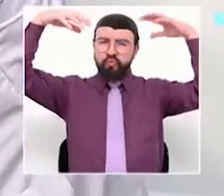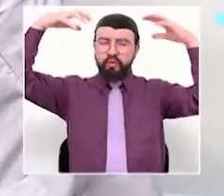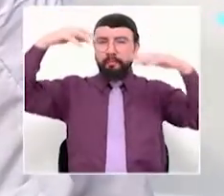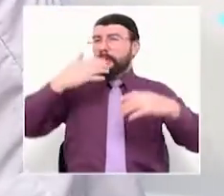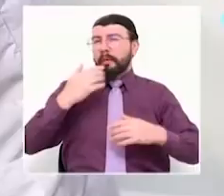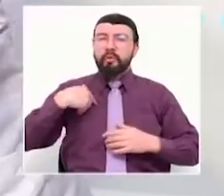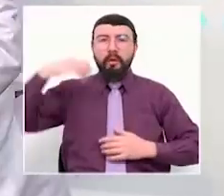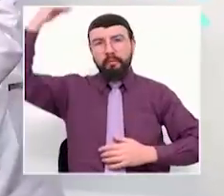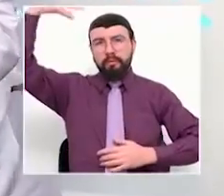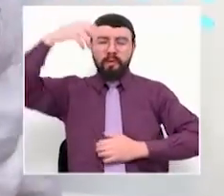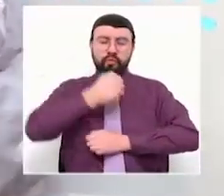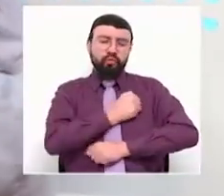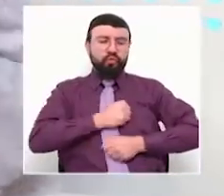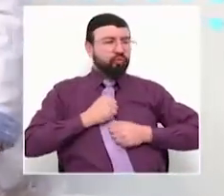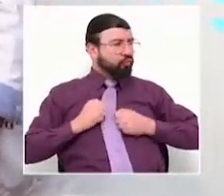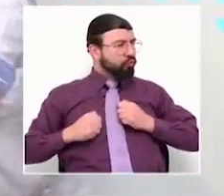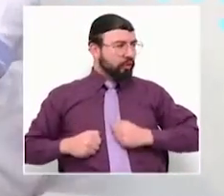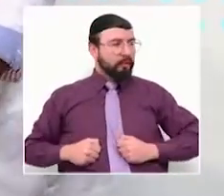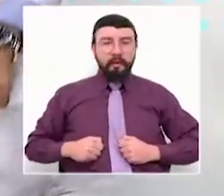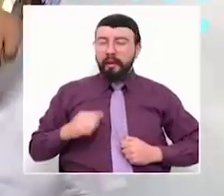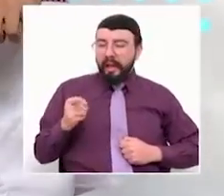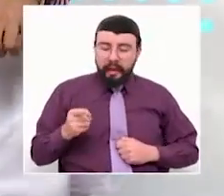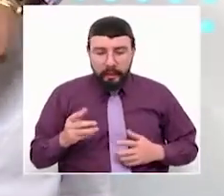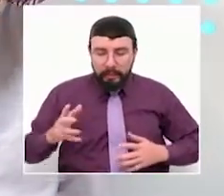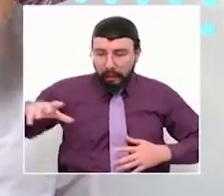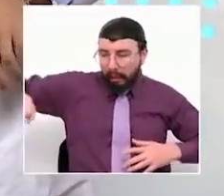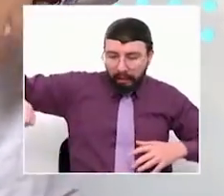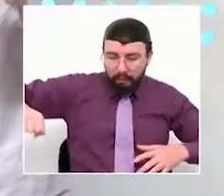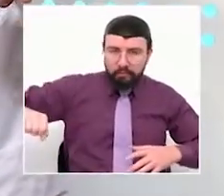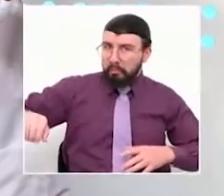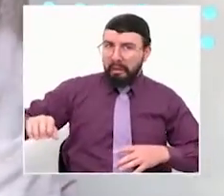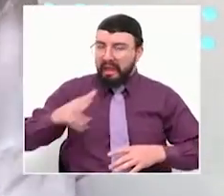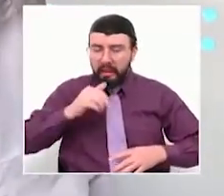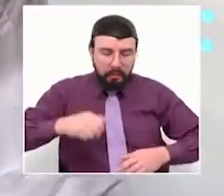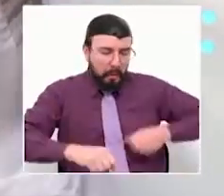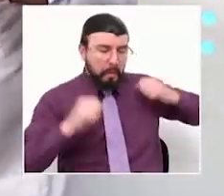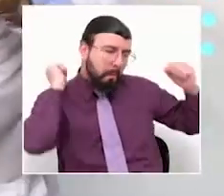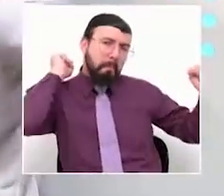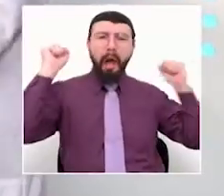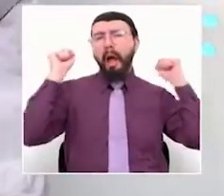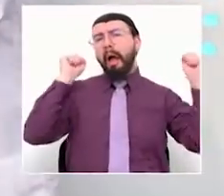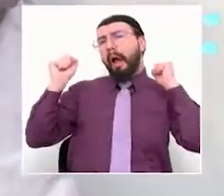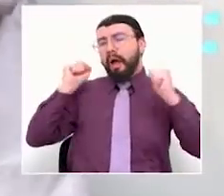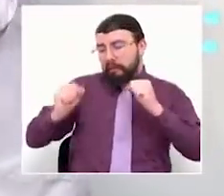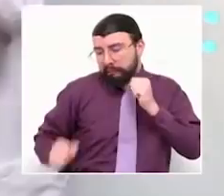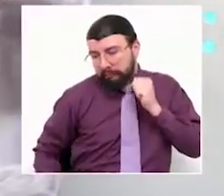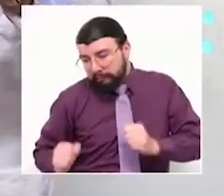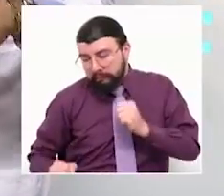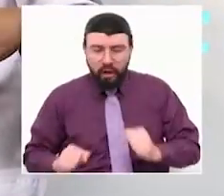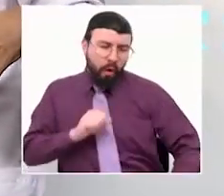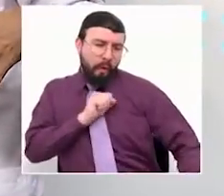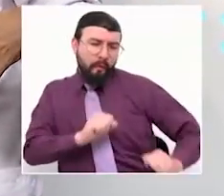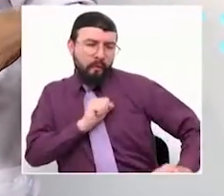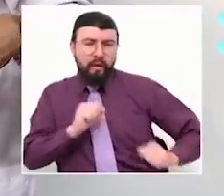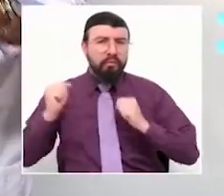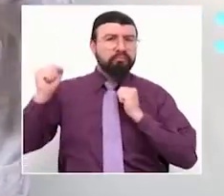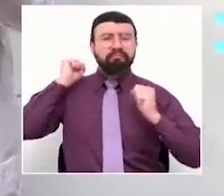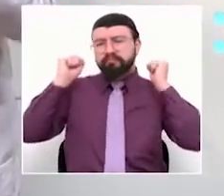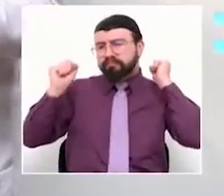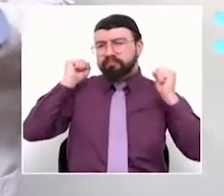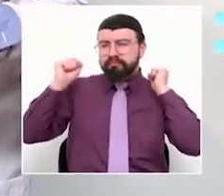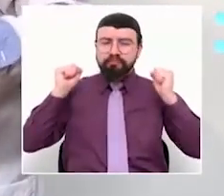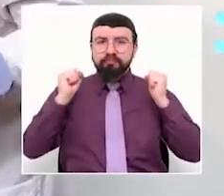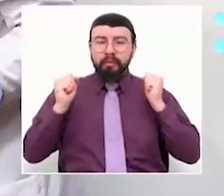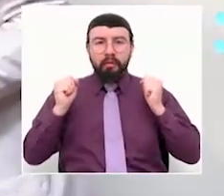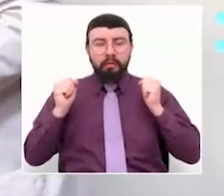personas empiezan así. Y el malabarismo. Porque me estoy secando con un pie y entonces empiezo a hacer una serie de movimientos.